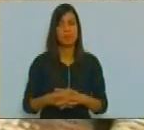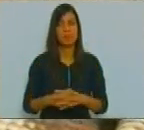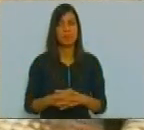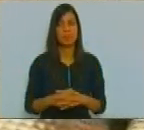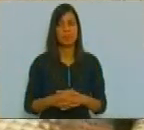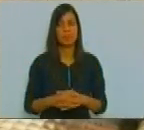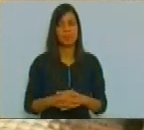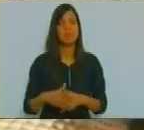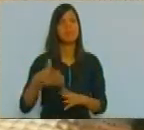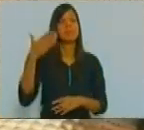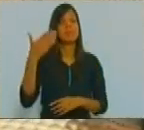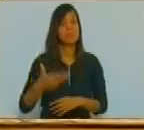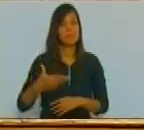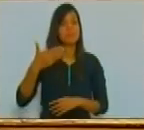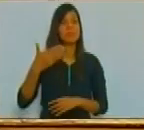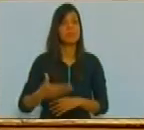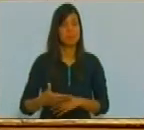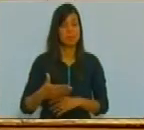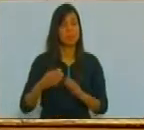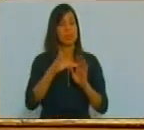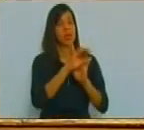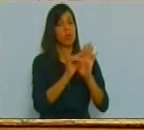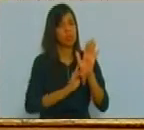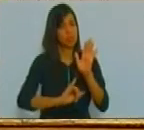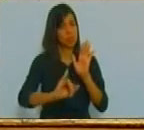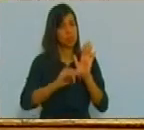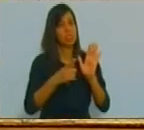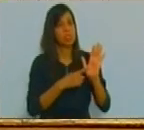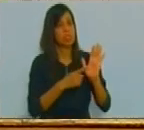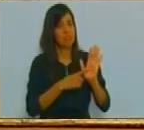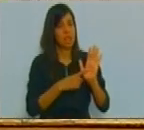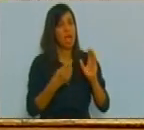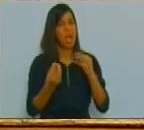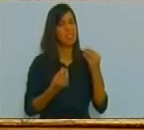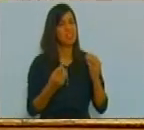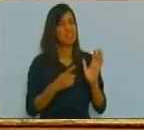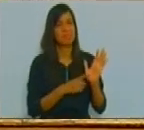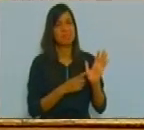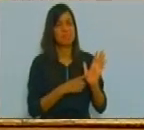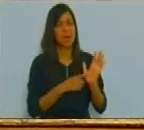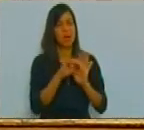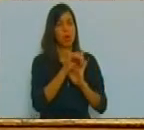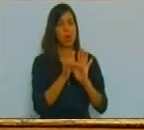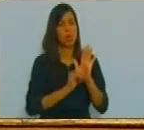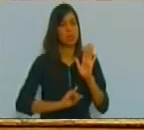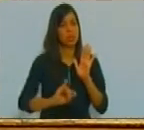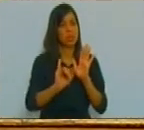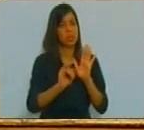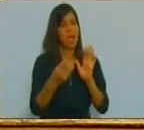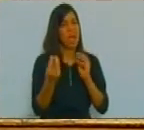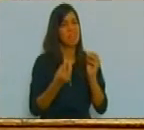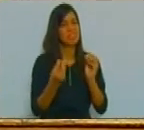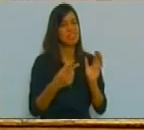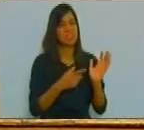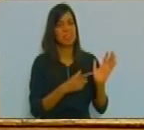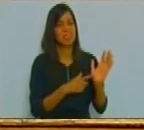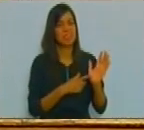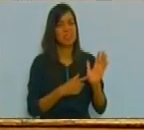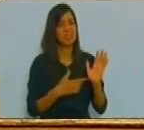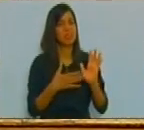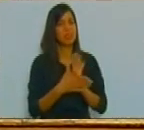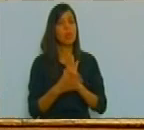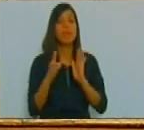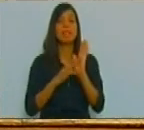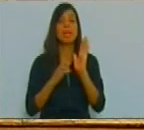muy importante lo que ha hecho esta constituyente porque ya está constituyente está actuando directamente en el ámbito de la